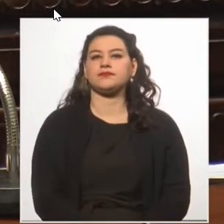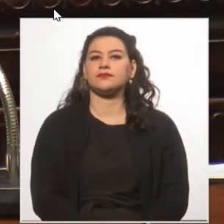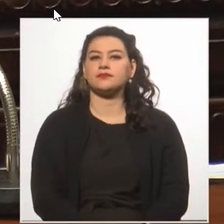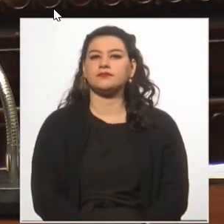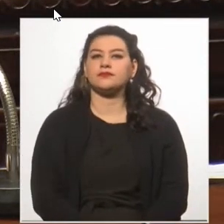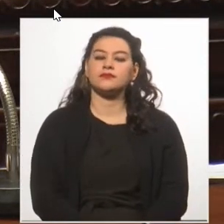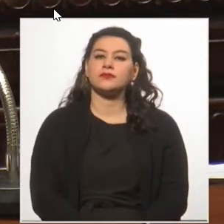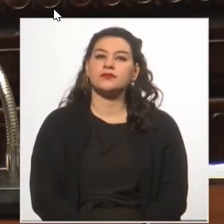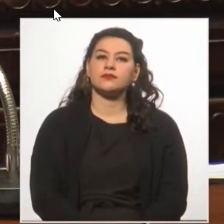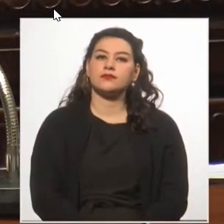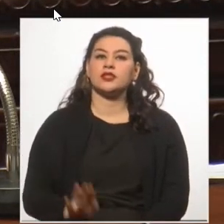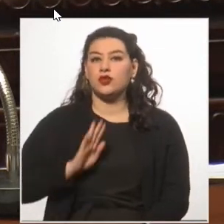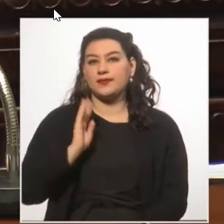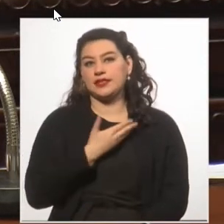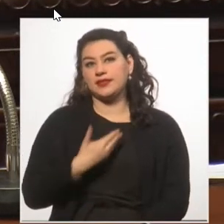Señora Presidenta,